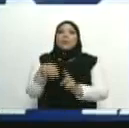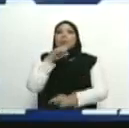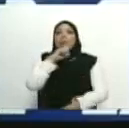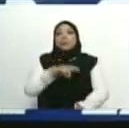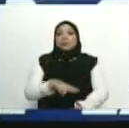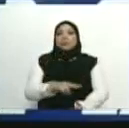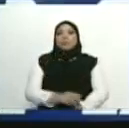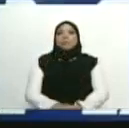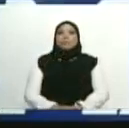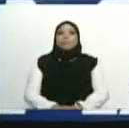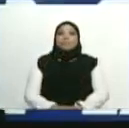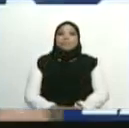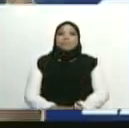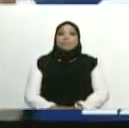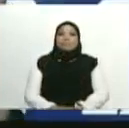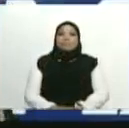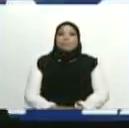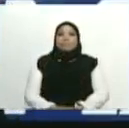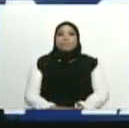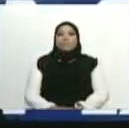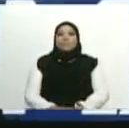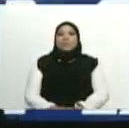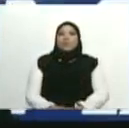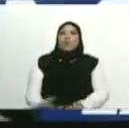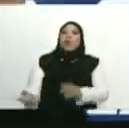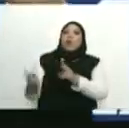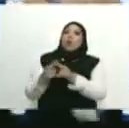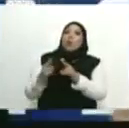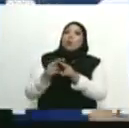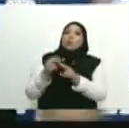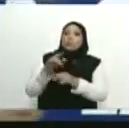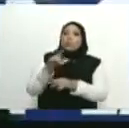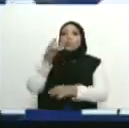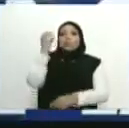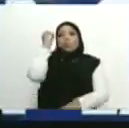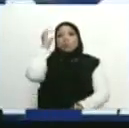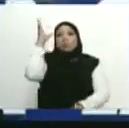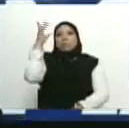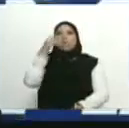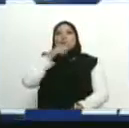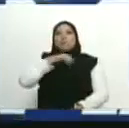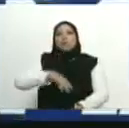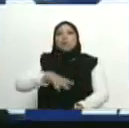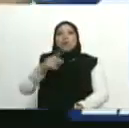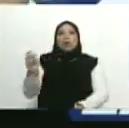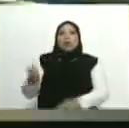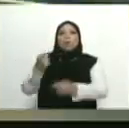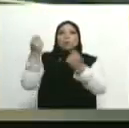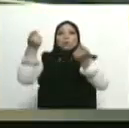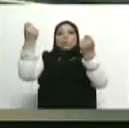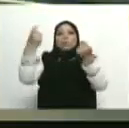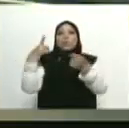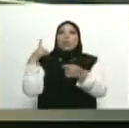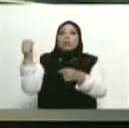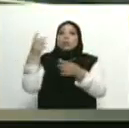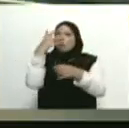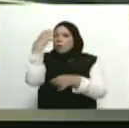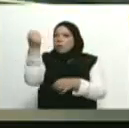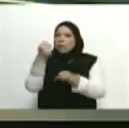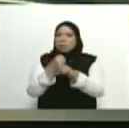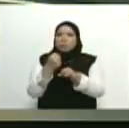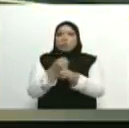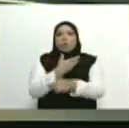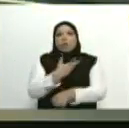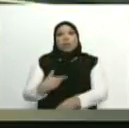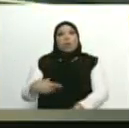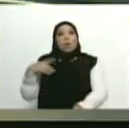reflexión que nosotros tenemos en este momento. Si nosotros no conocemos la historia gloriosa que hubo en su oportunidad, no vamos a entender nuestro presente ni